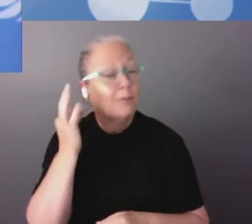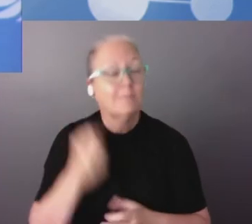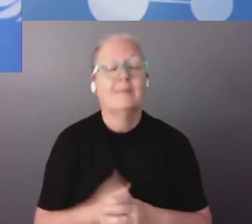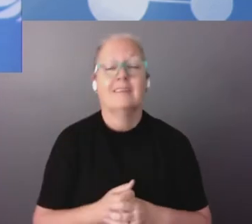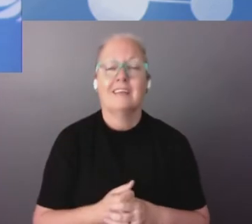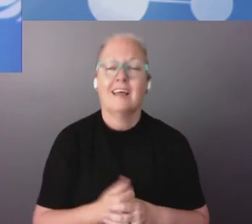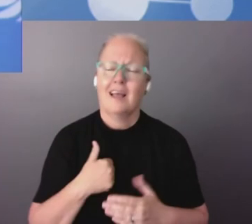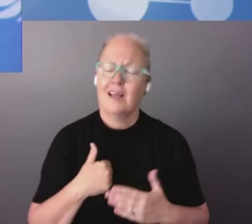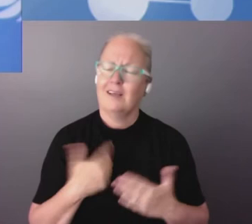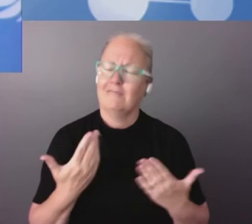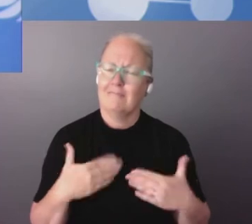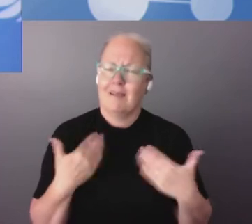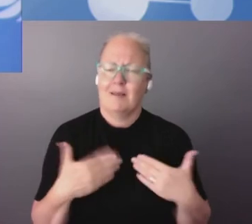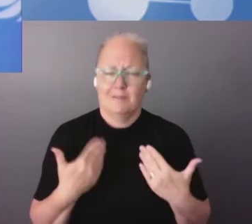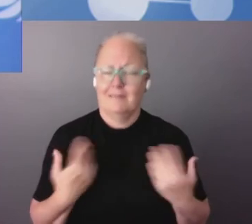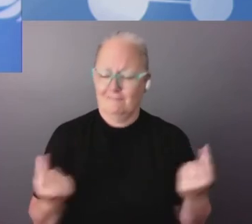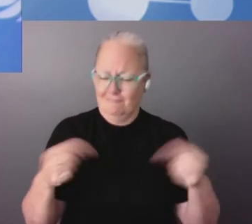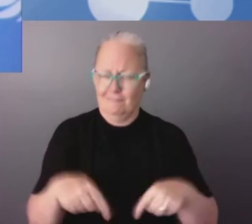Buenos días, para algunos buenas noches.